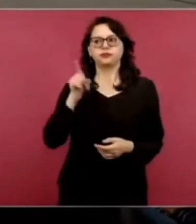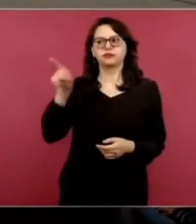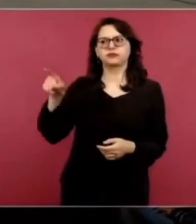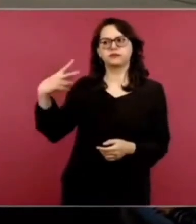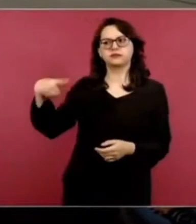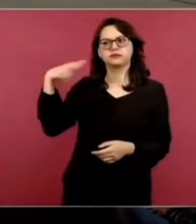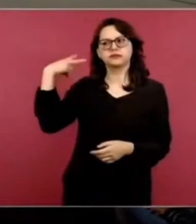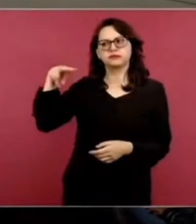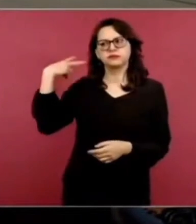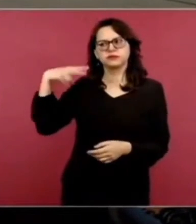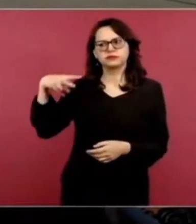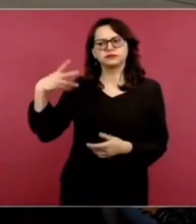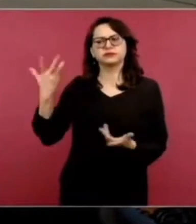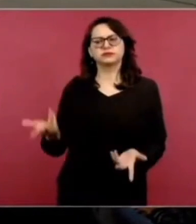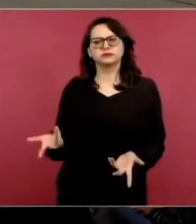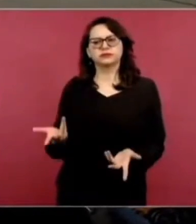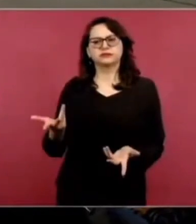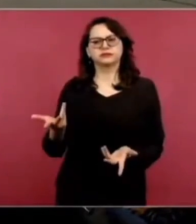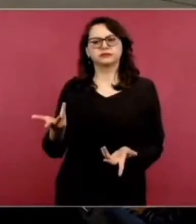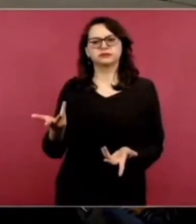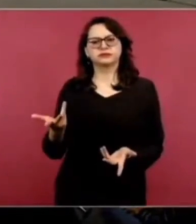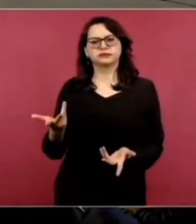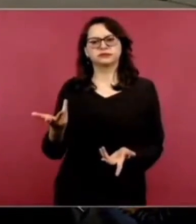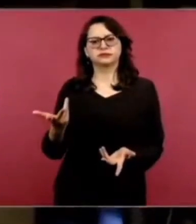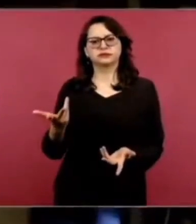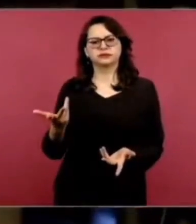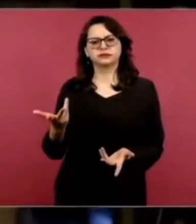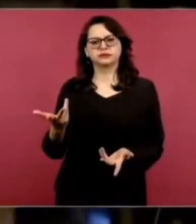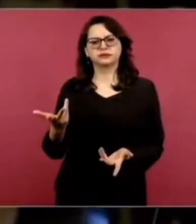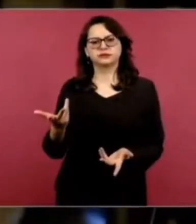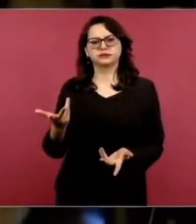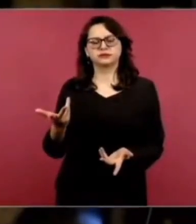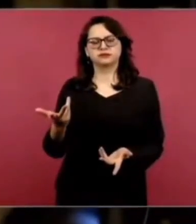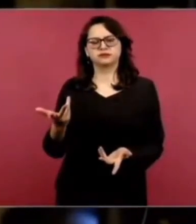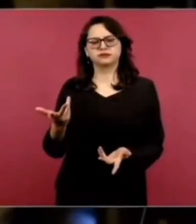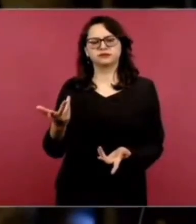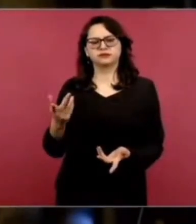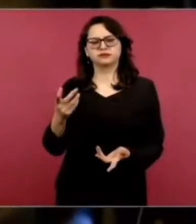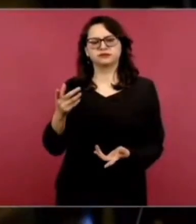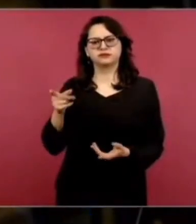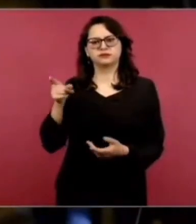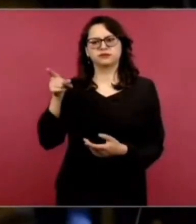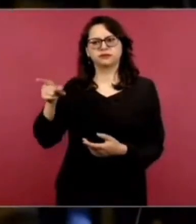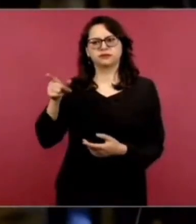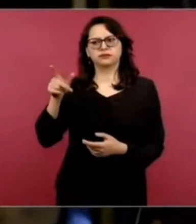que es la primera etapa del Cuchillo 2 con el gobernador de aquella entidad.